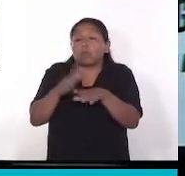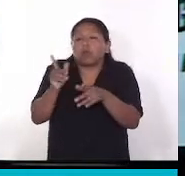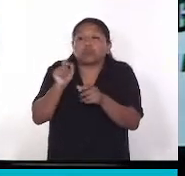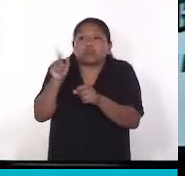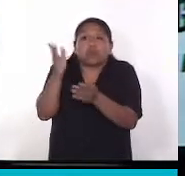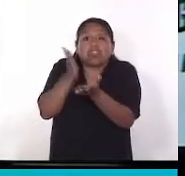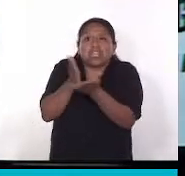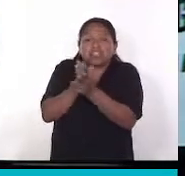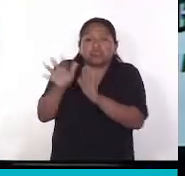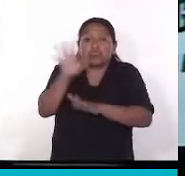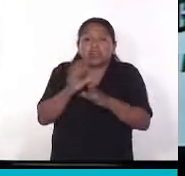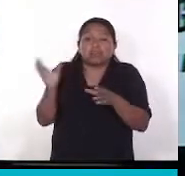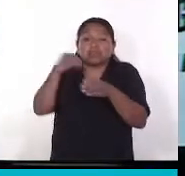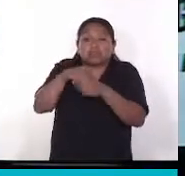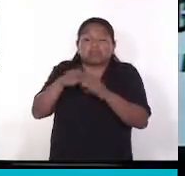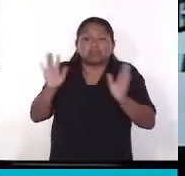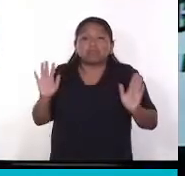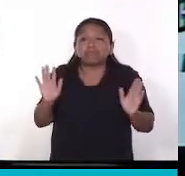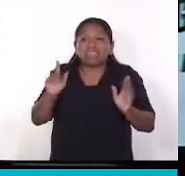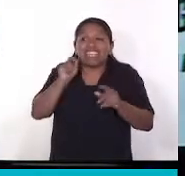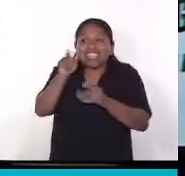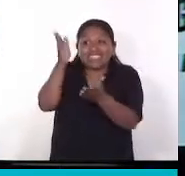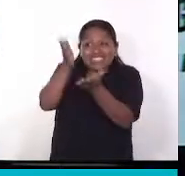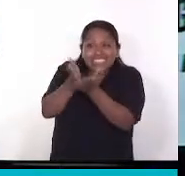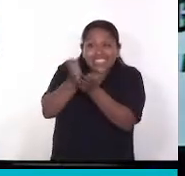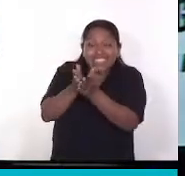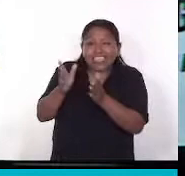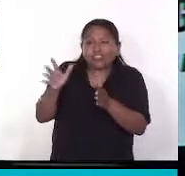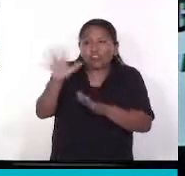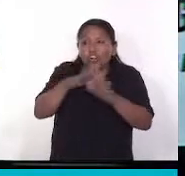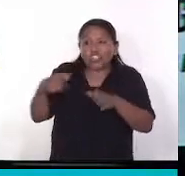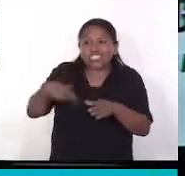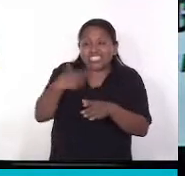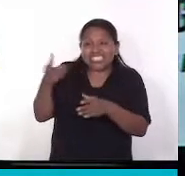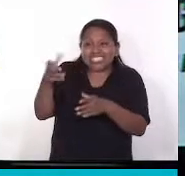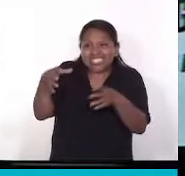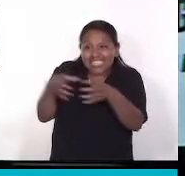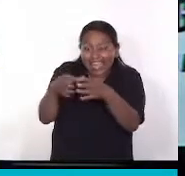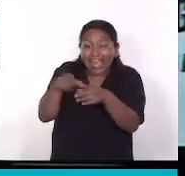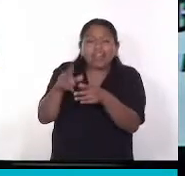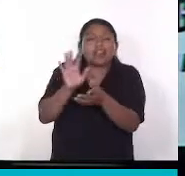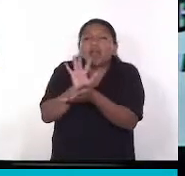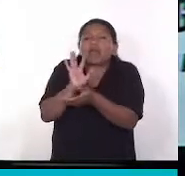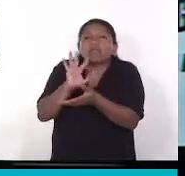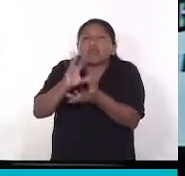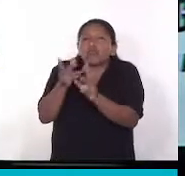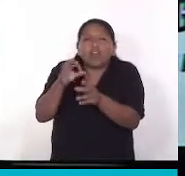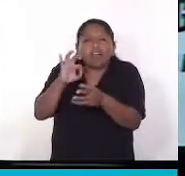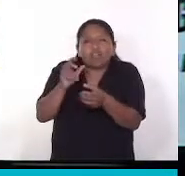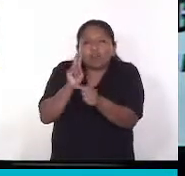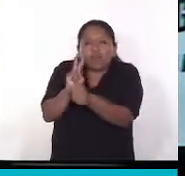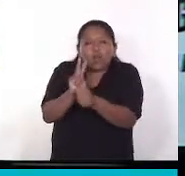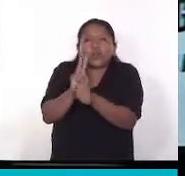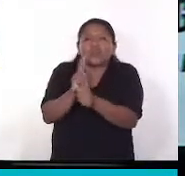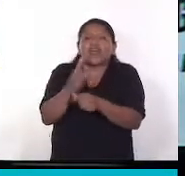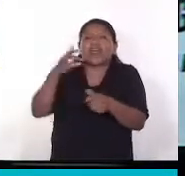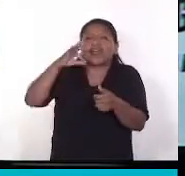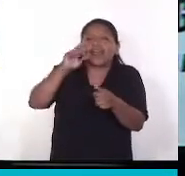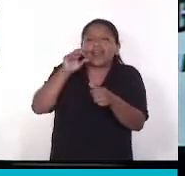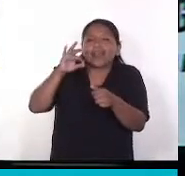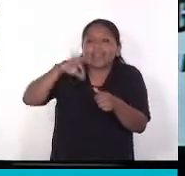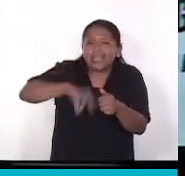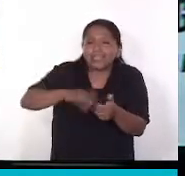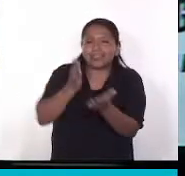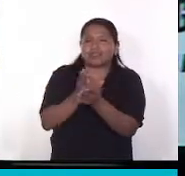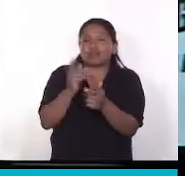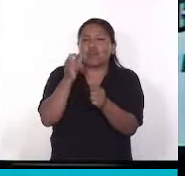de organización sindical. Ese derecho a la organización sindical es la única manera de preservar el derecho al salario, el derecho